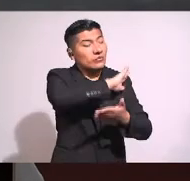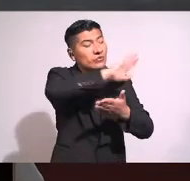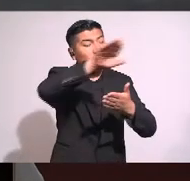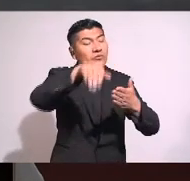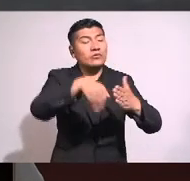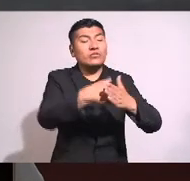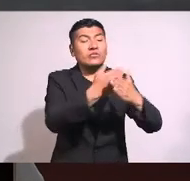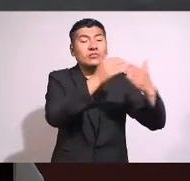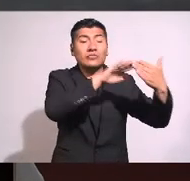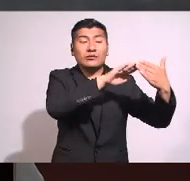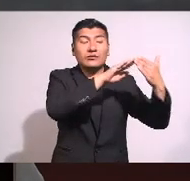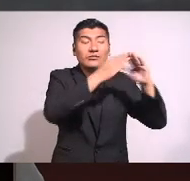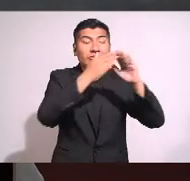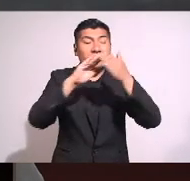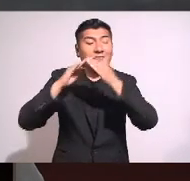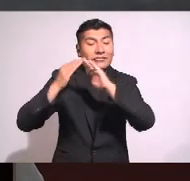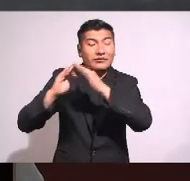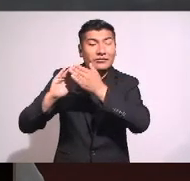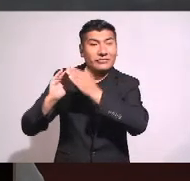todos los pueblos.